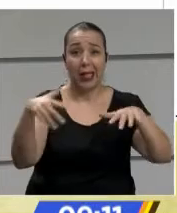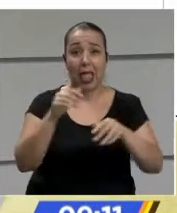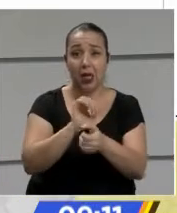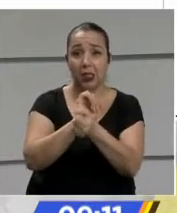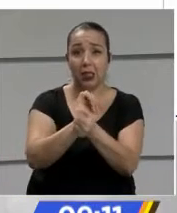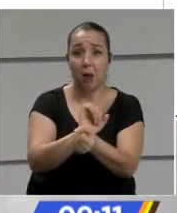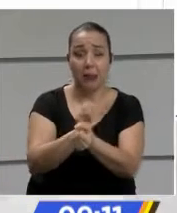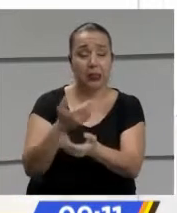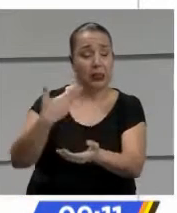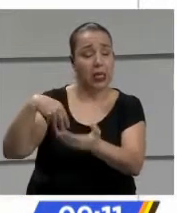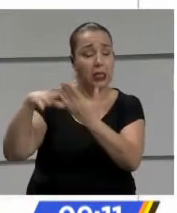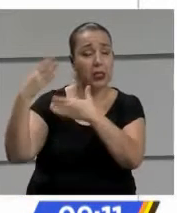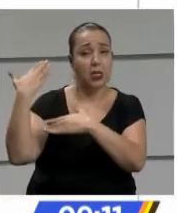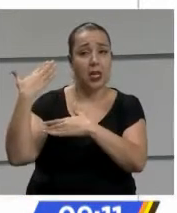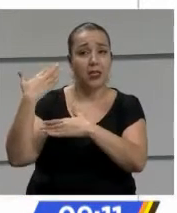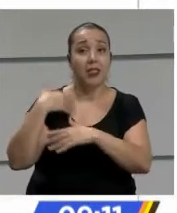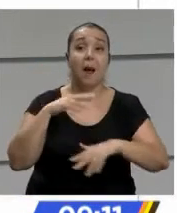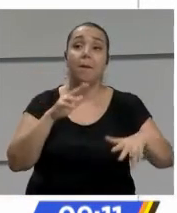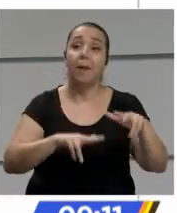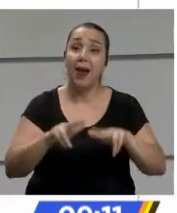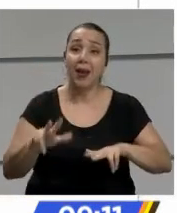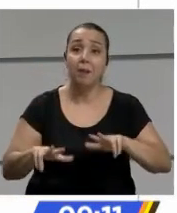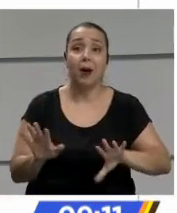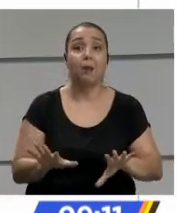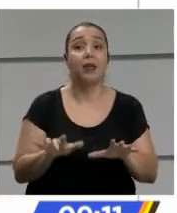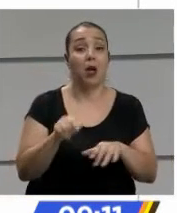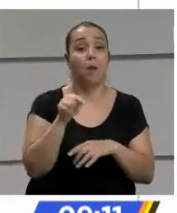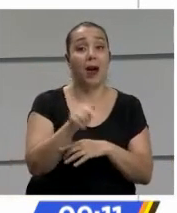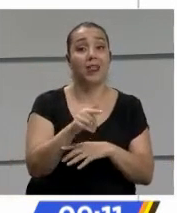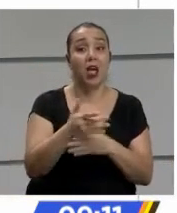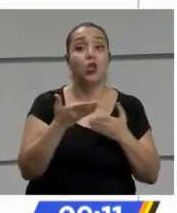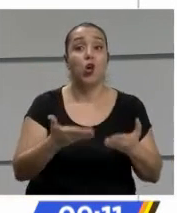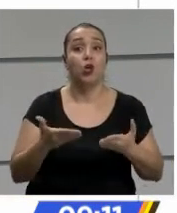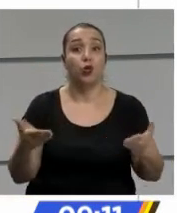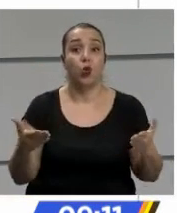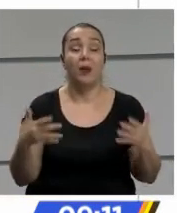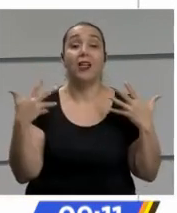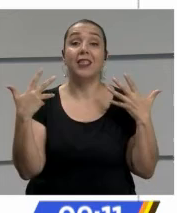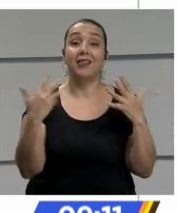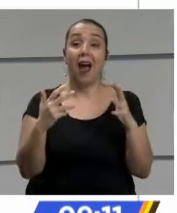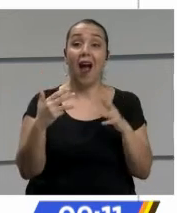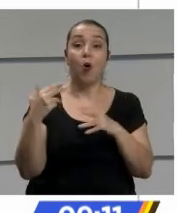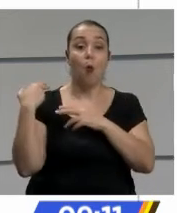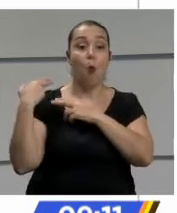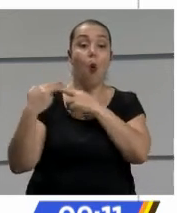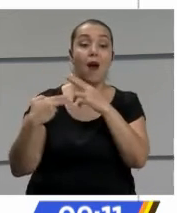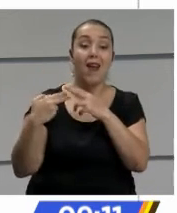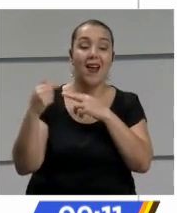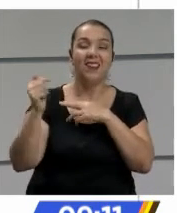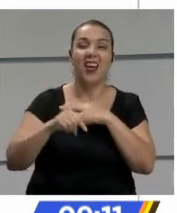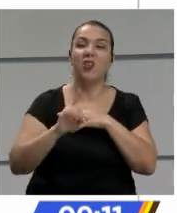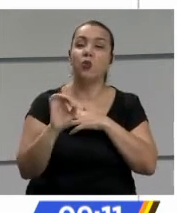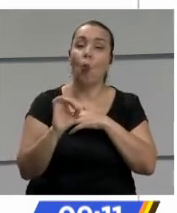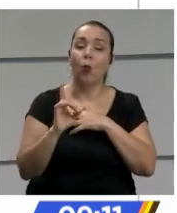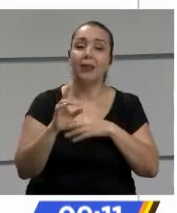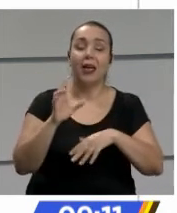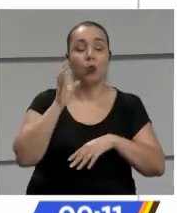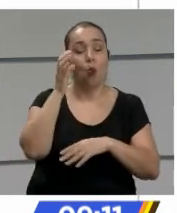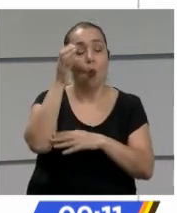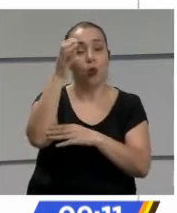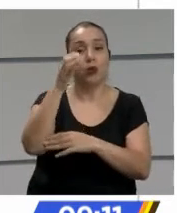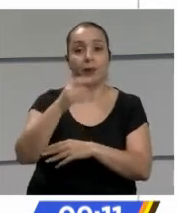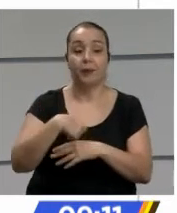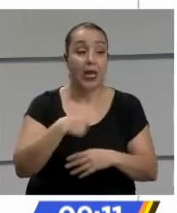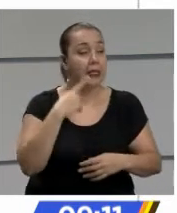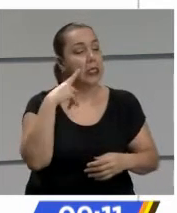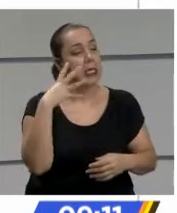siglos atrás. Entonces, marimba es un instrumento herencia de la cultura africana creo acá que, en nuestro creo país. Creo